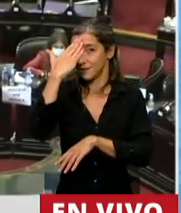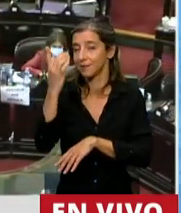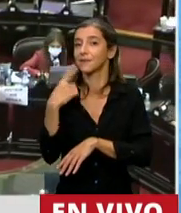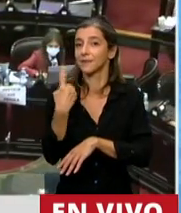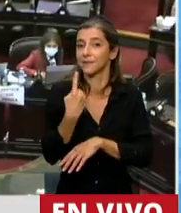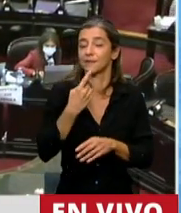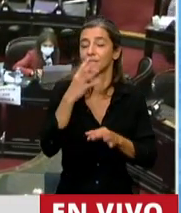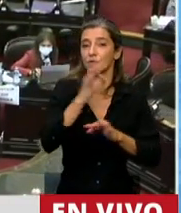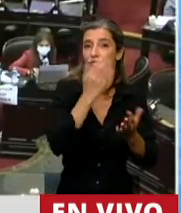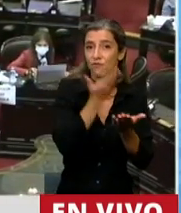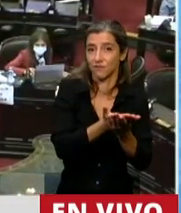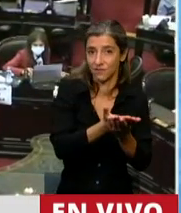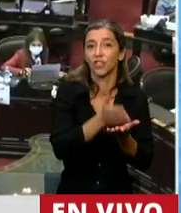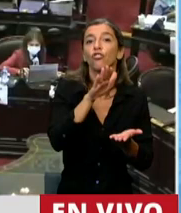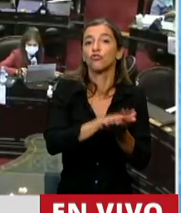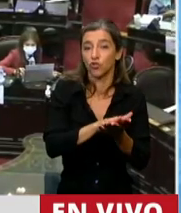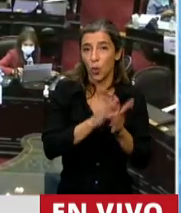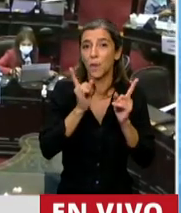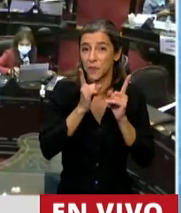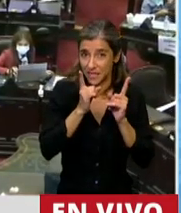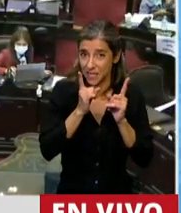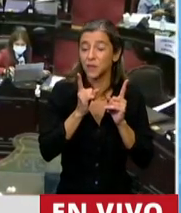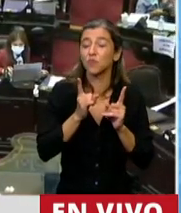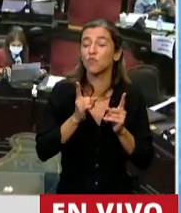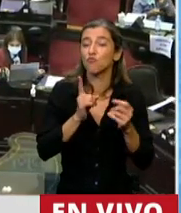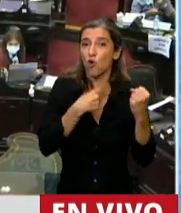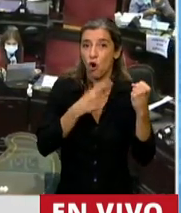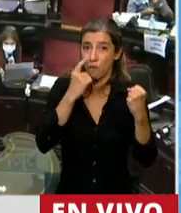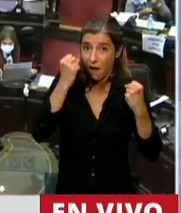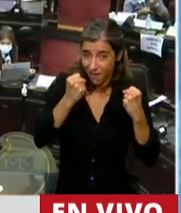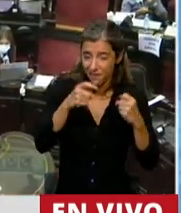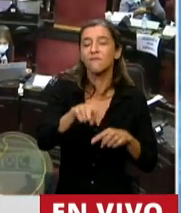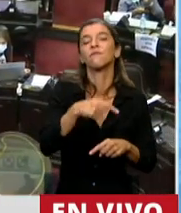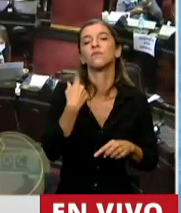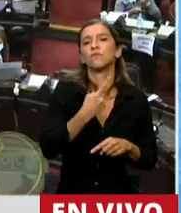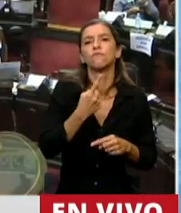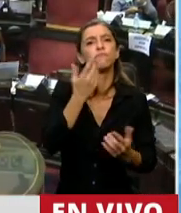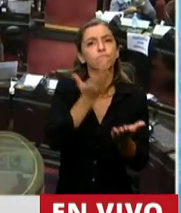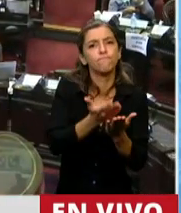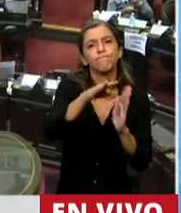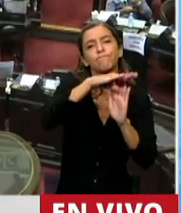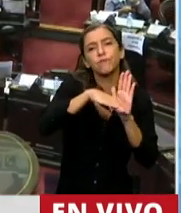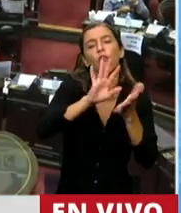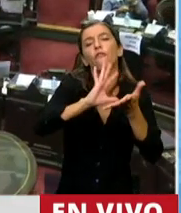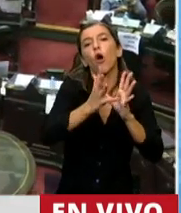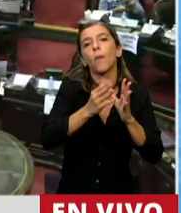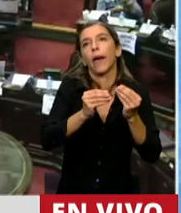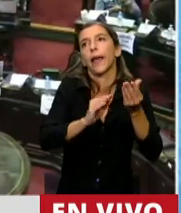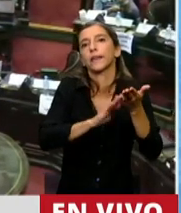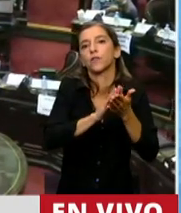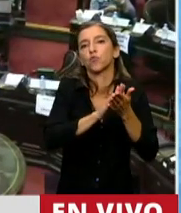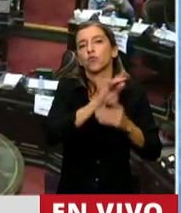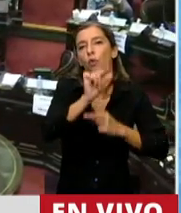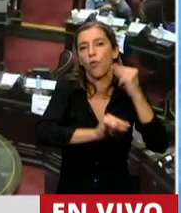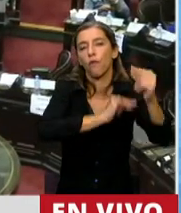la violencia machista que plantea medidas mínimas, urgentes, elementales. Sabemos que eso no es la resolución definitiva, pero son medidas